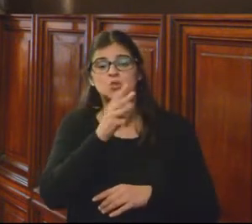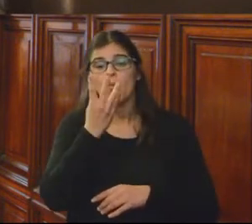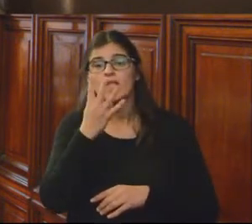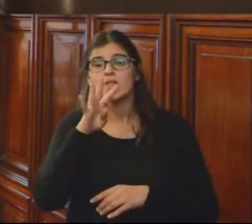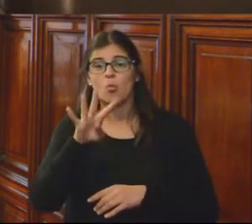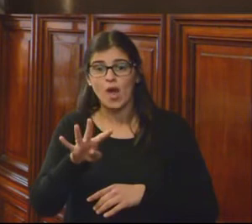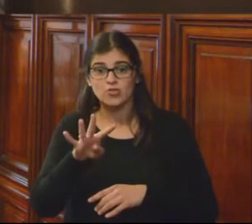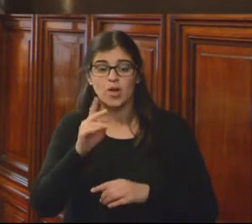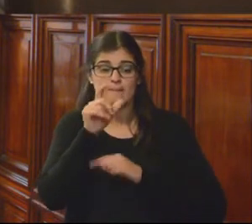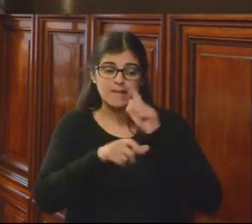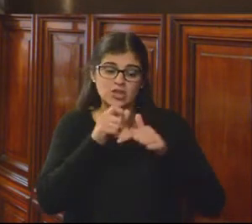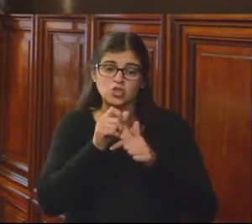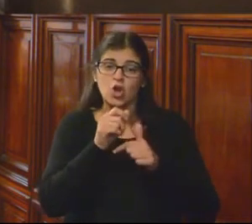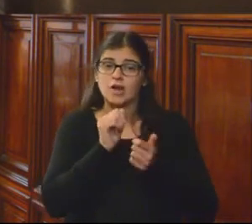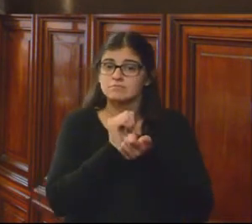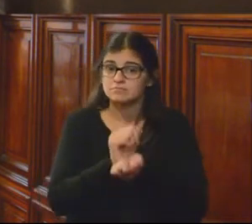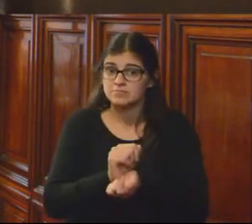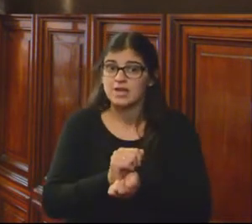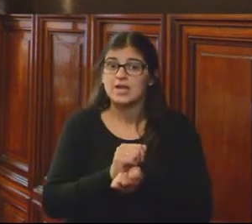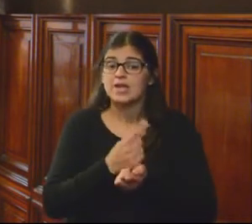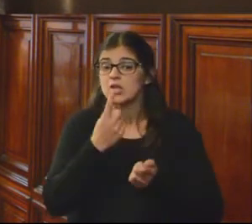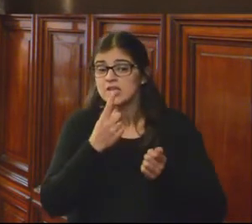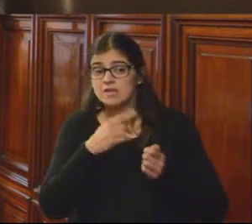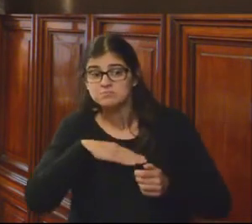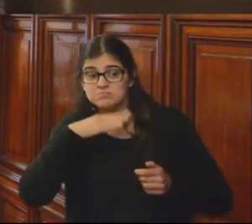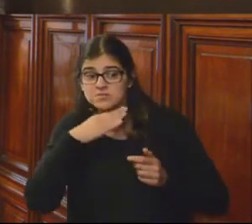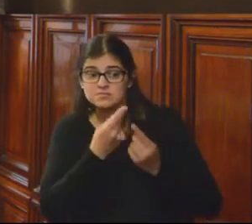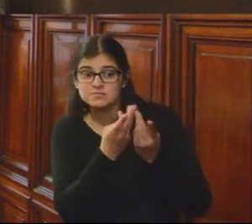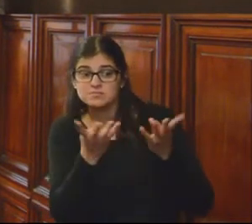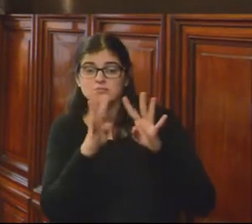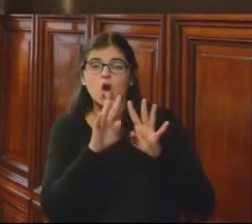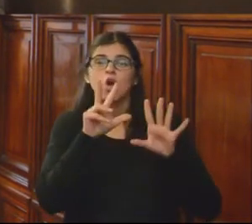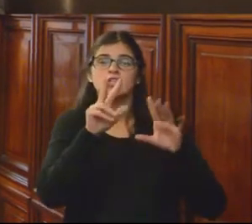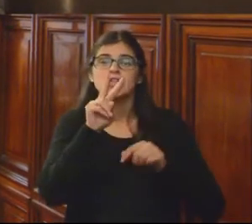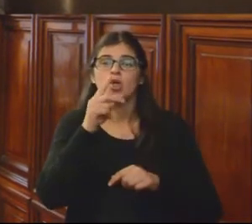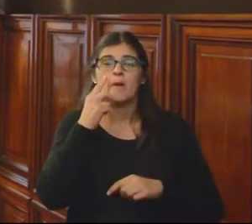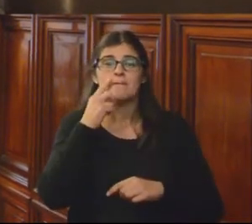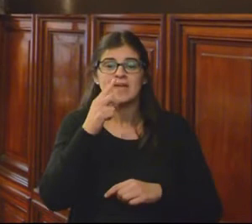53.344 personas privadas de libertad y una capacidad de